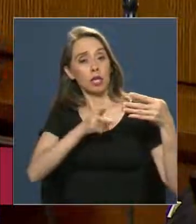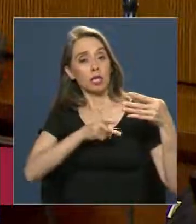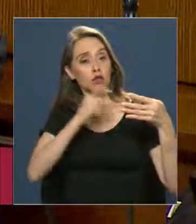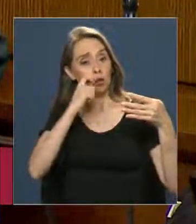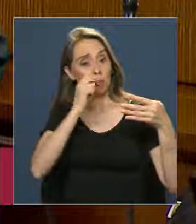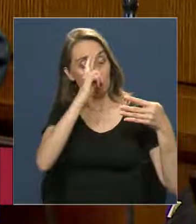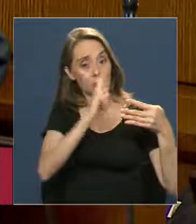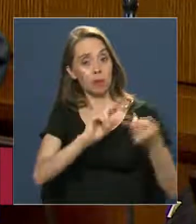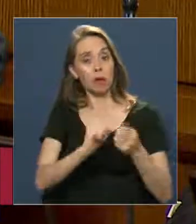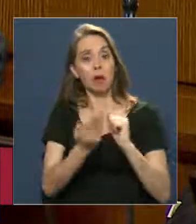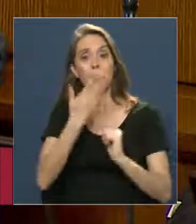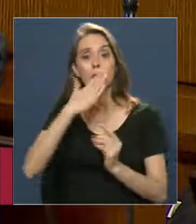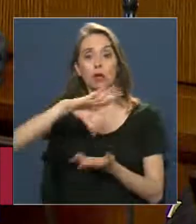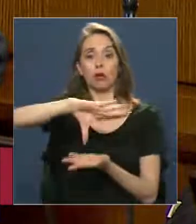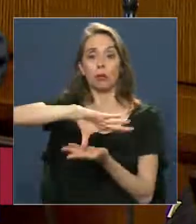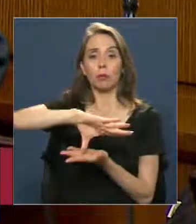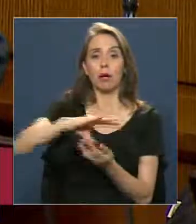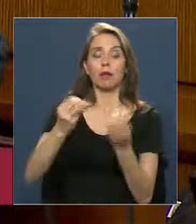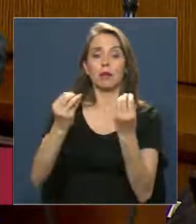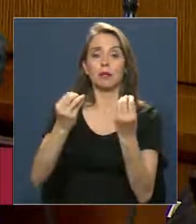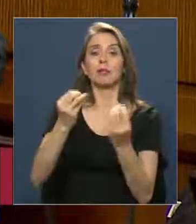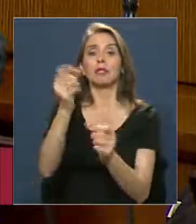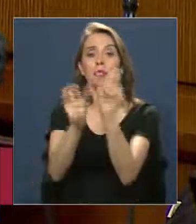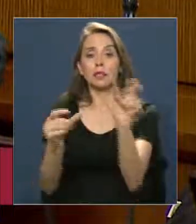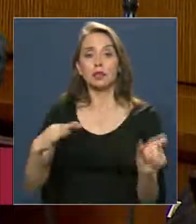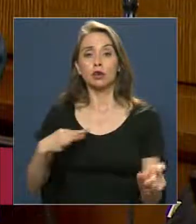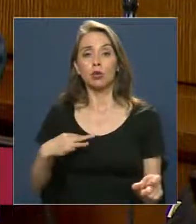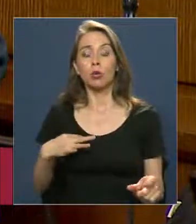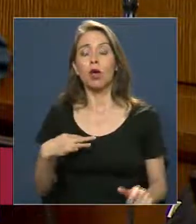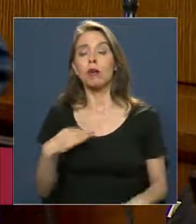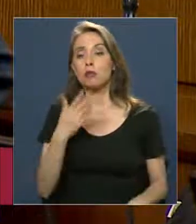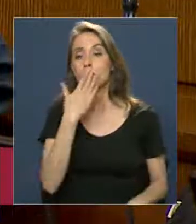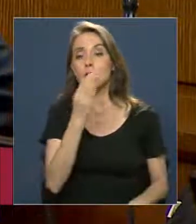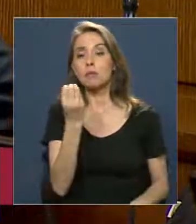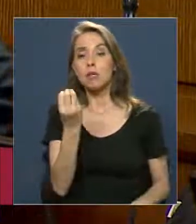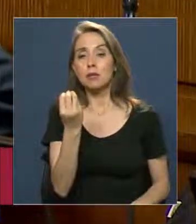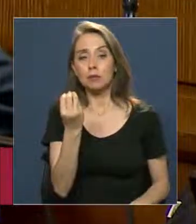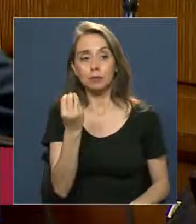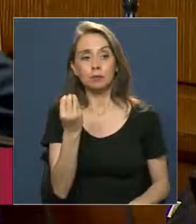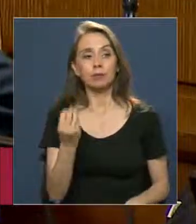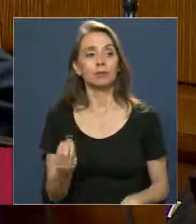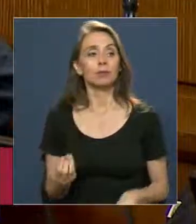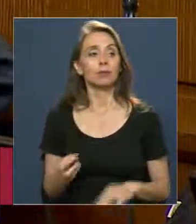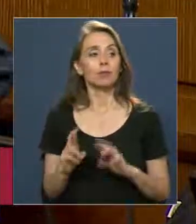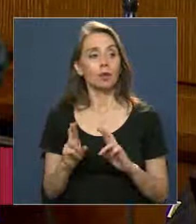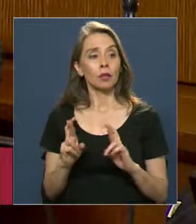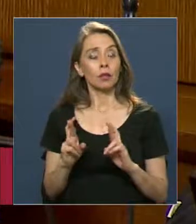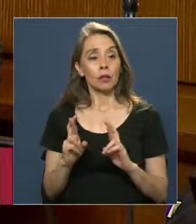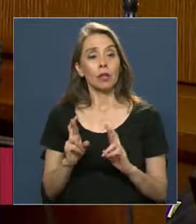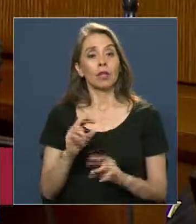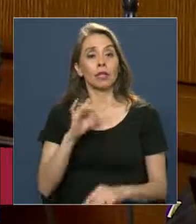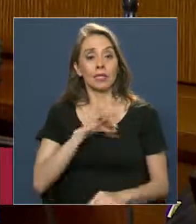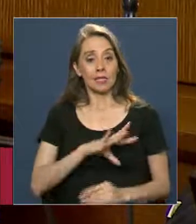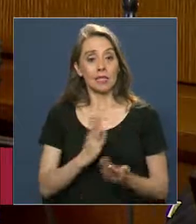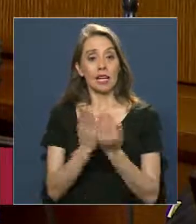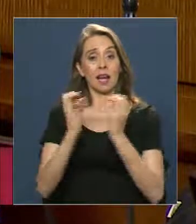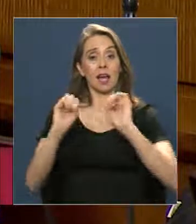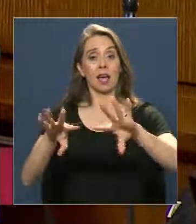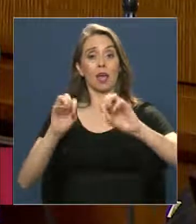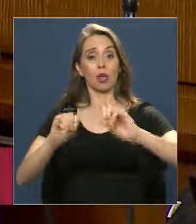nación, construyamos mejores países, mejores ciudadanos, tengamos ojalá dentro de la educación de nuestro país,